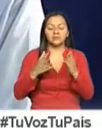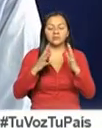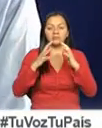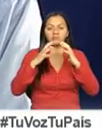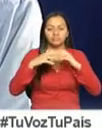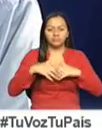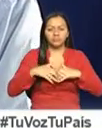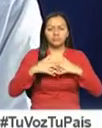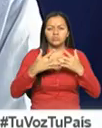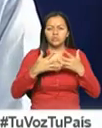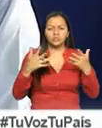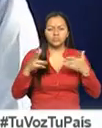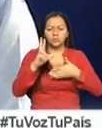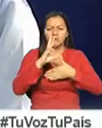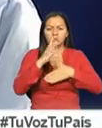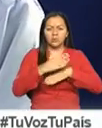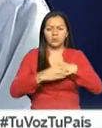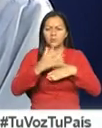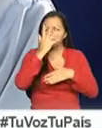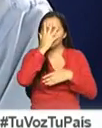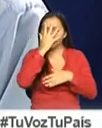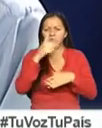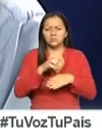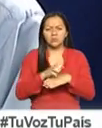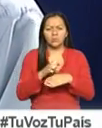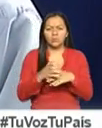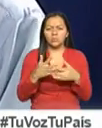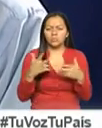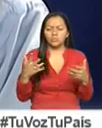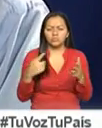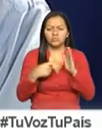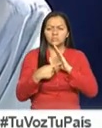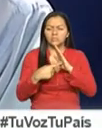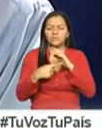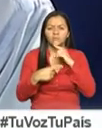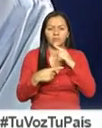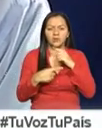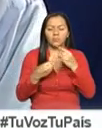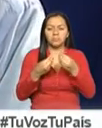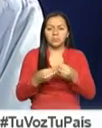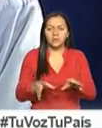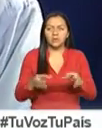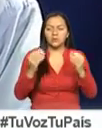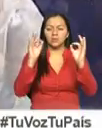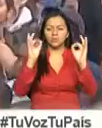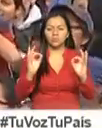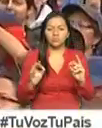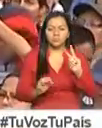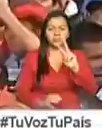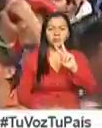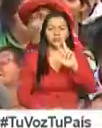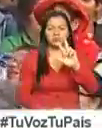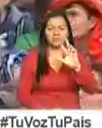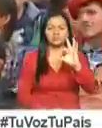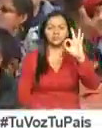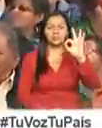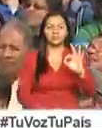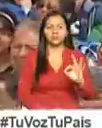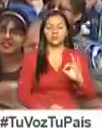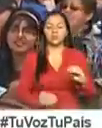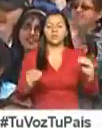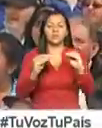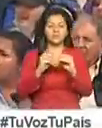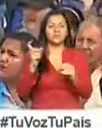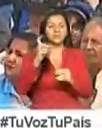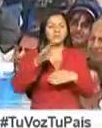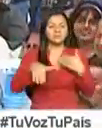de Latinoamérica, con pérdidas de energía que superaban el 23% de generación y la consecuente